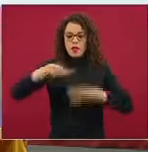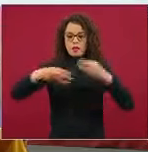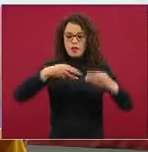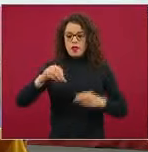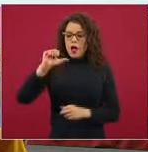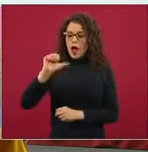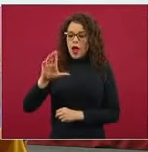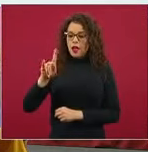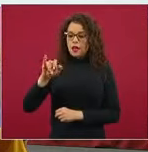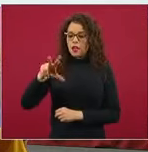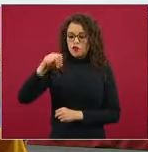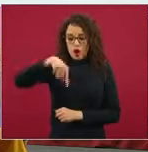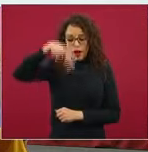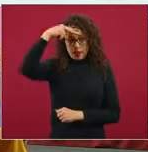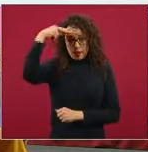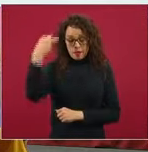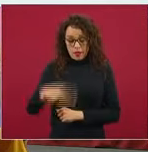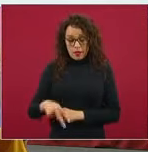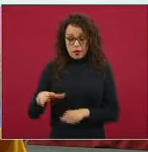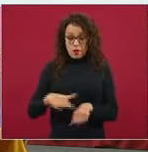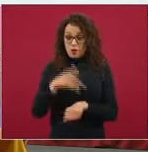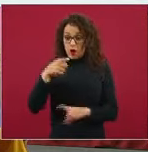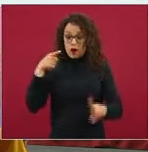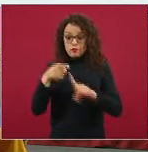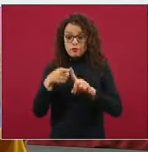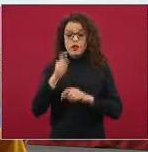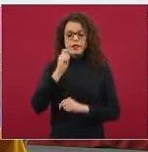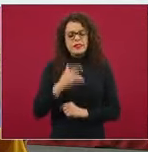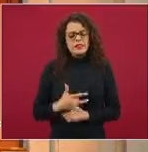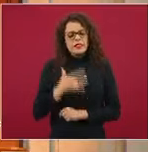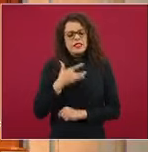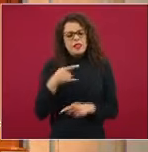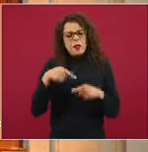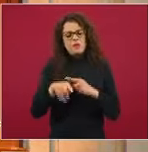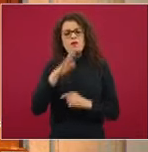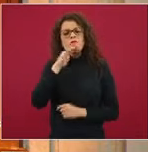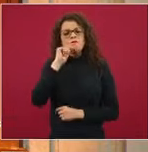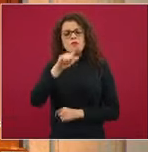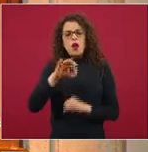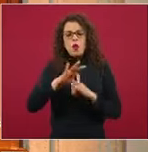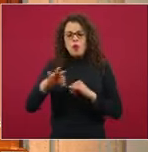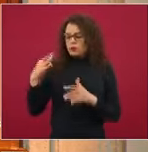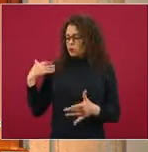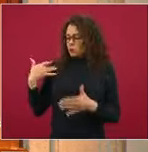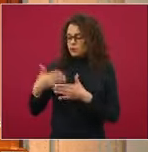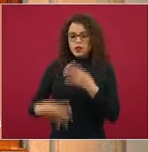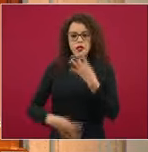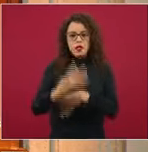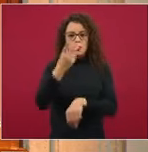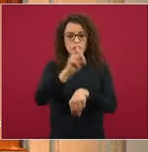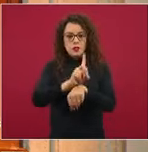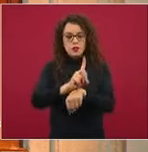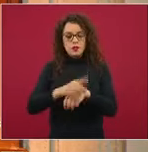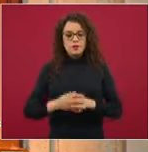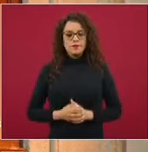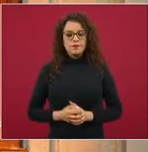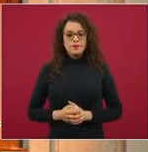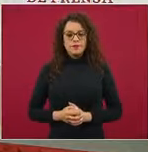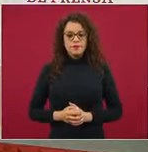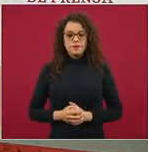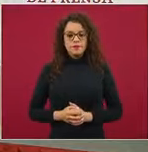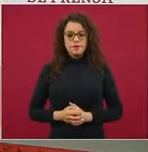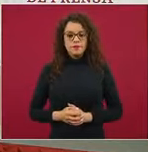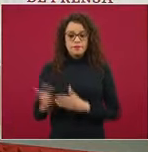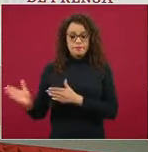en México, dado que son las personas que iniciaron con signos y síntomas en los últimos 14 días. Veamos la